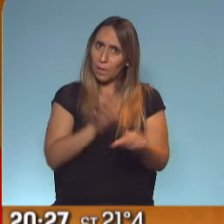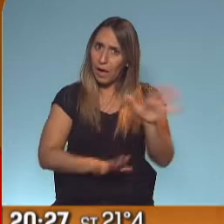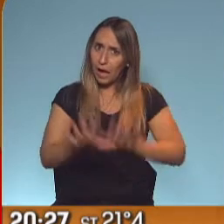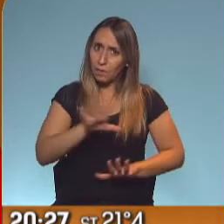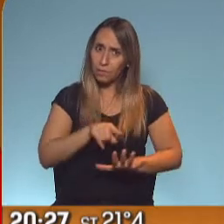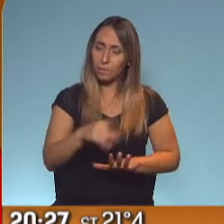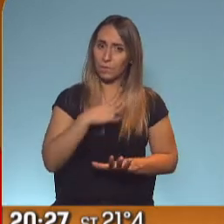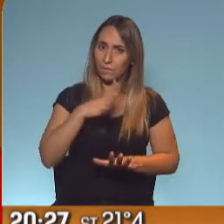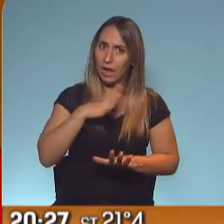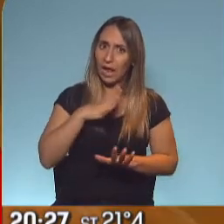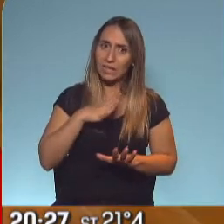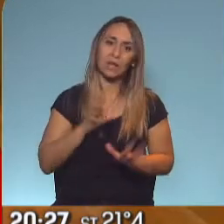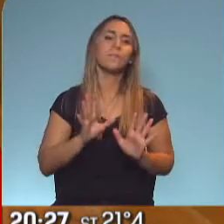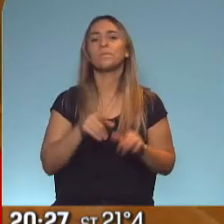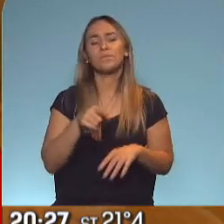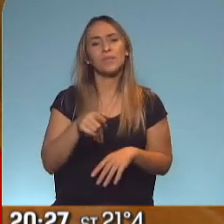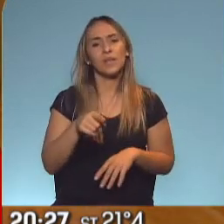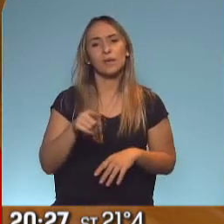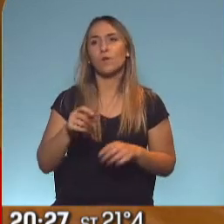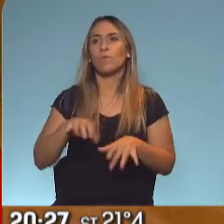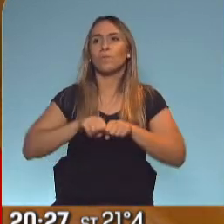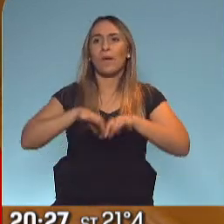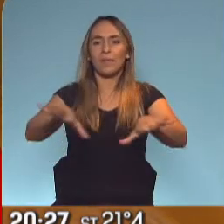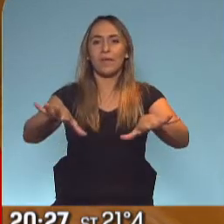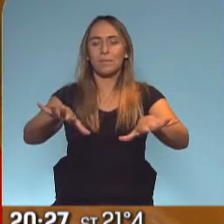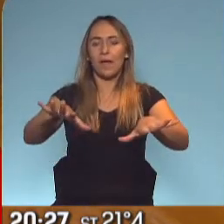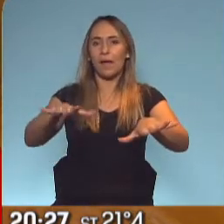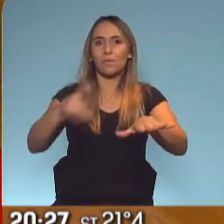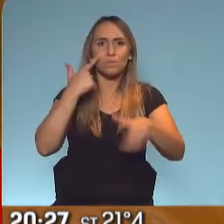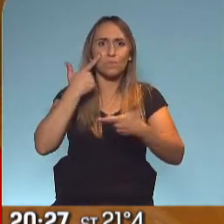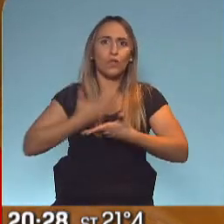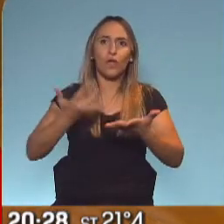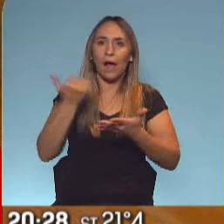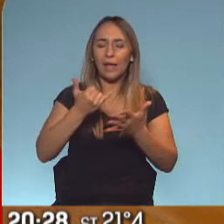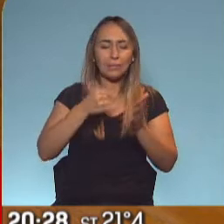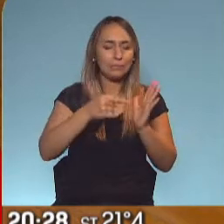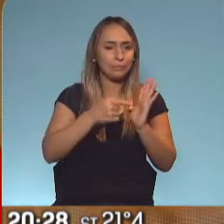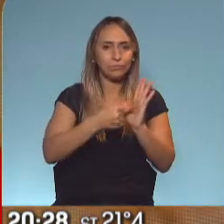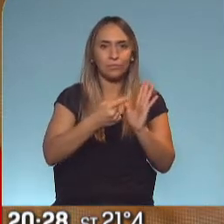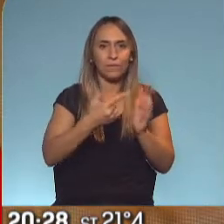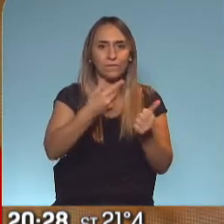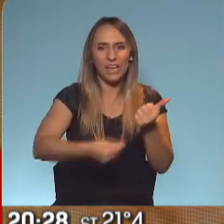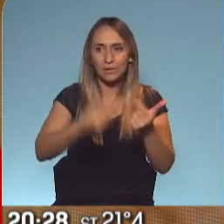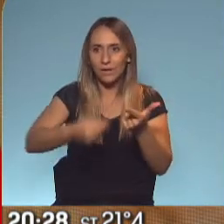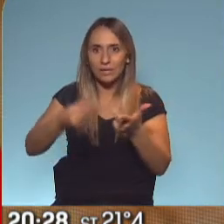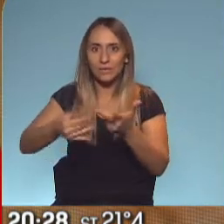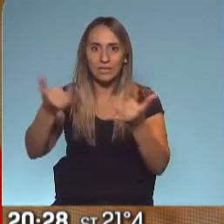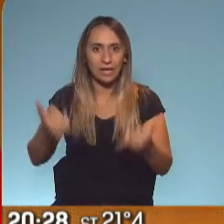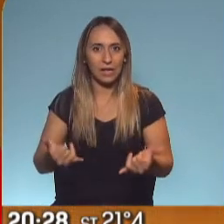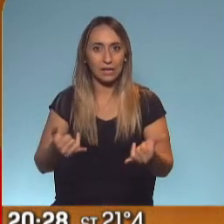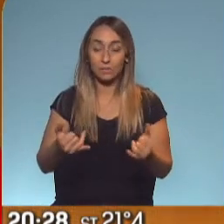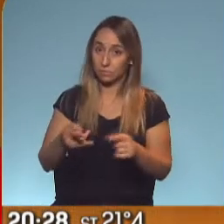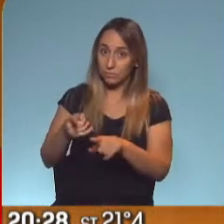pandemia Consejo Federal. expuso cualquier tipo de inequidad, ¿no? ¿Esto también sucedió con el agua?